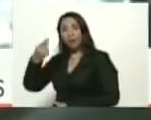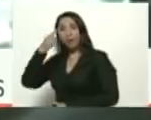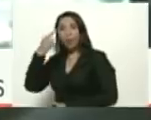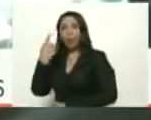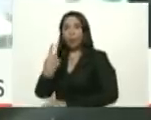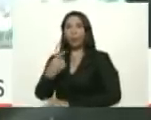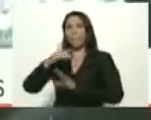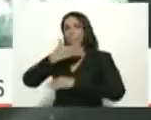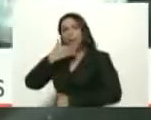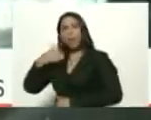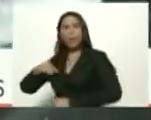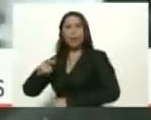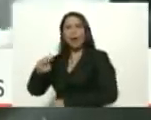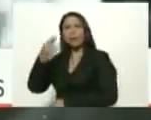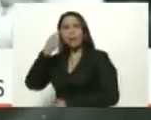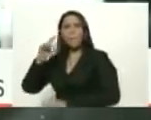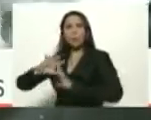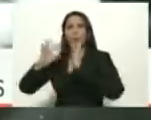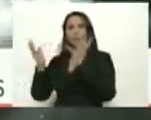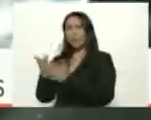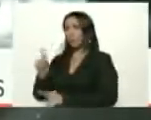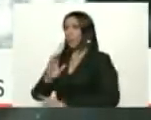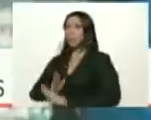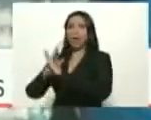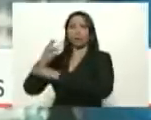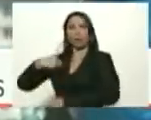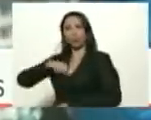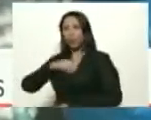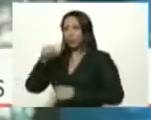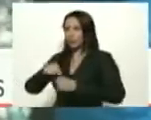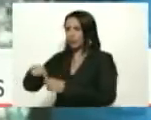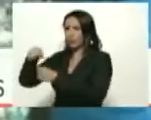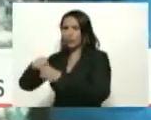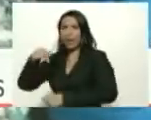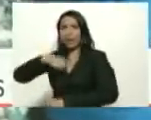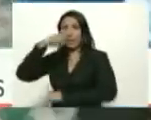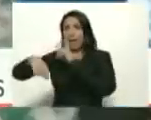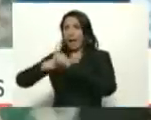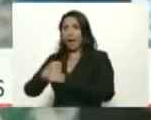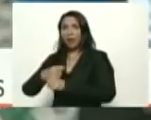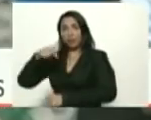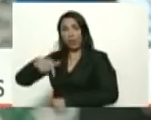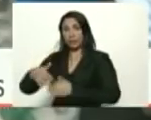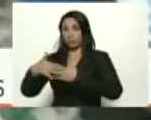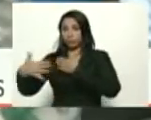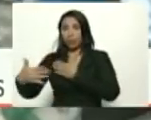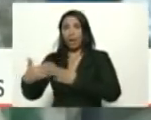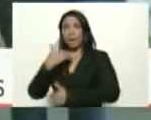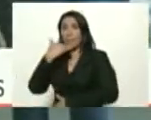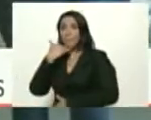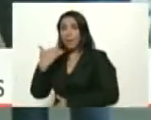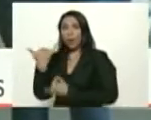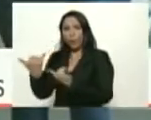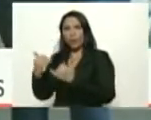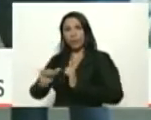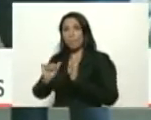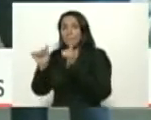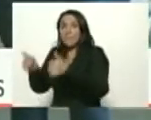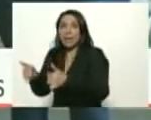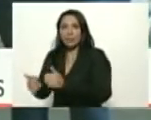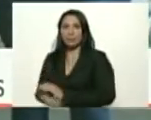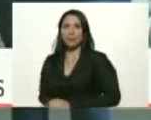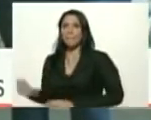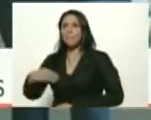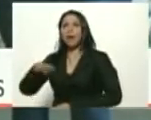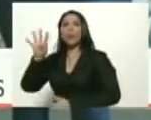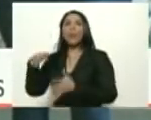del mundo. Y no nos detenemos, vamos a sembrar este año, en este ciclo que apenas está por comenzar, más